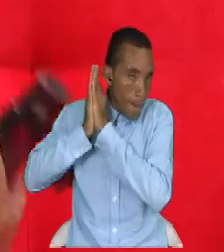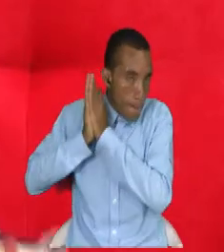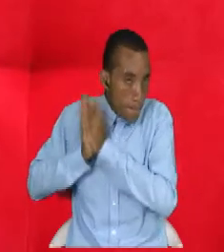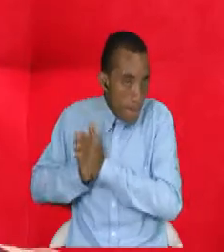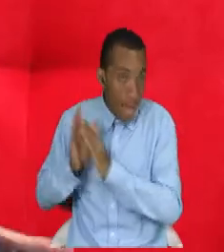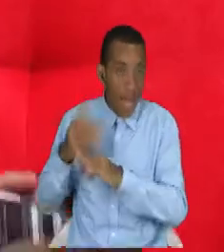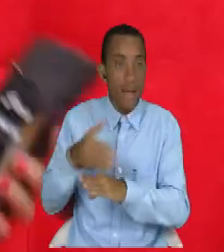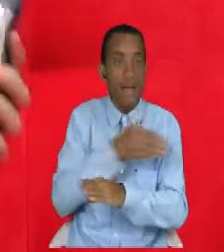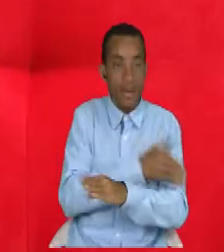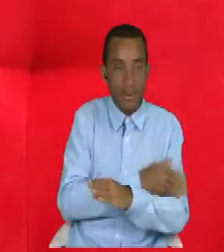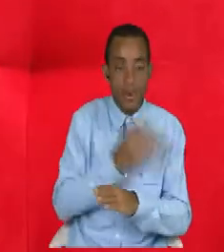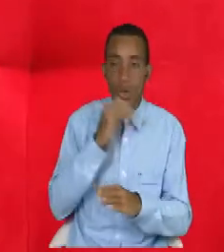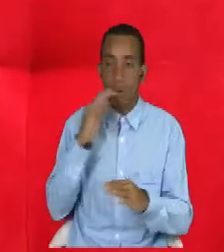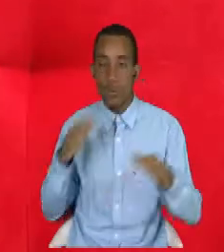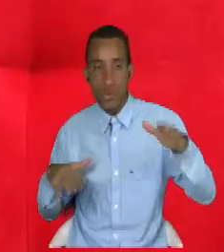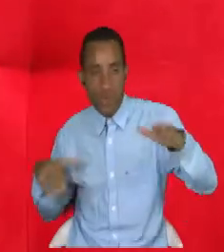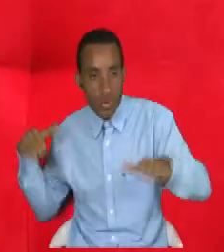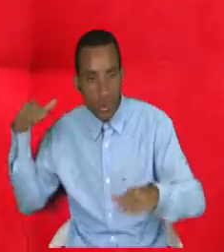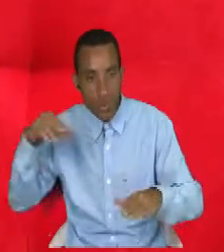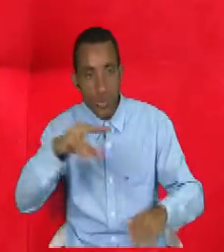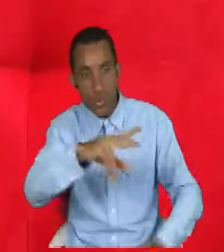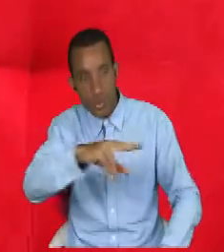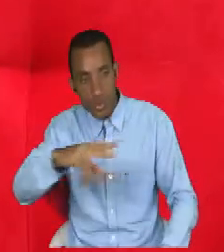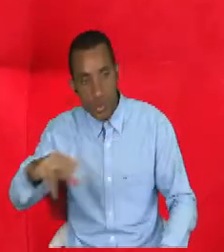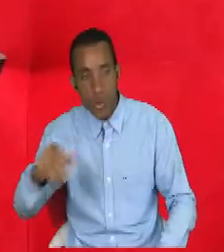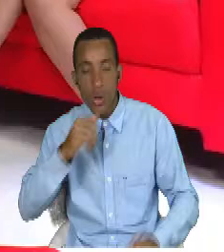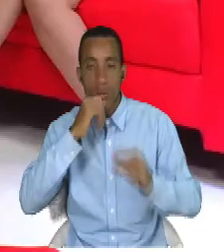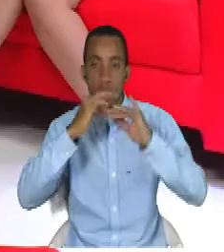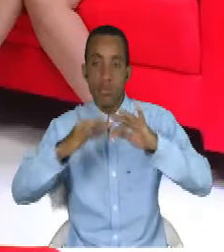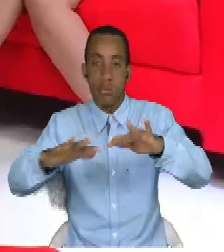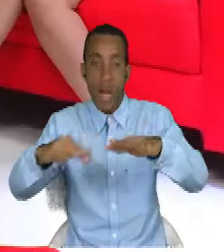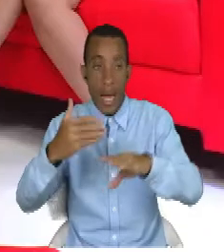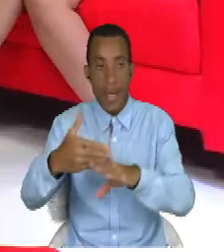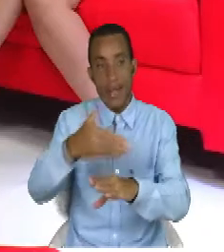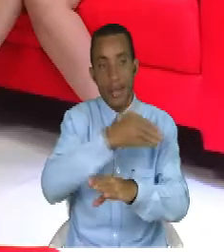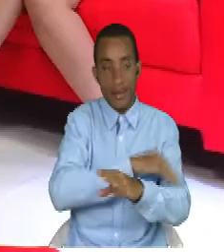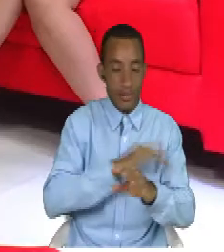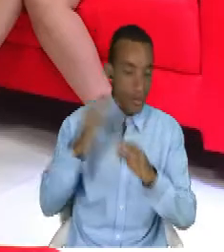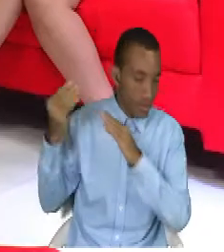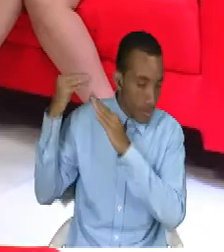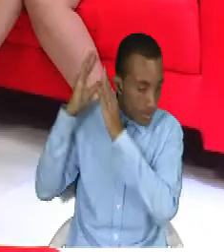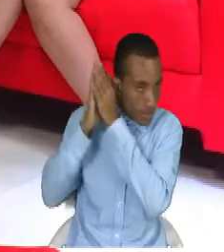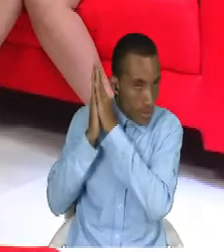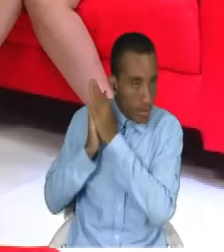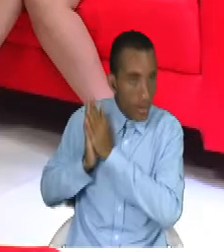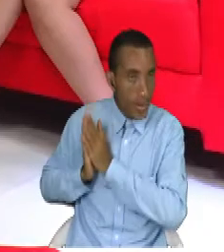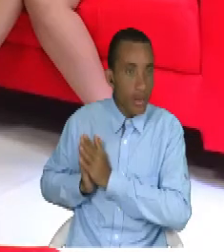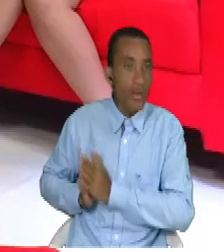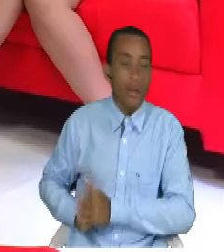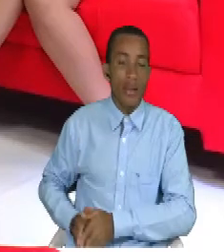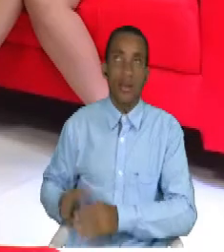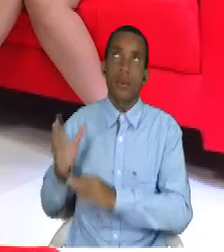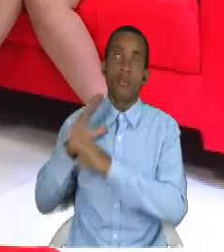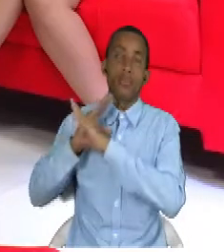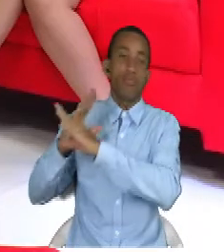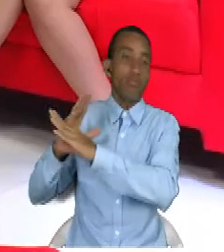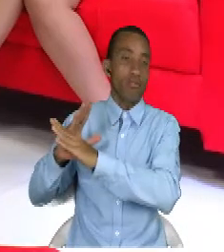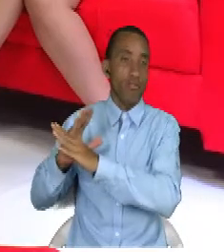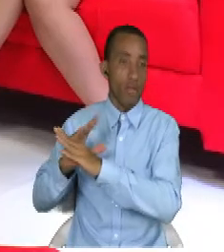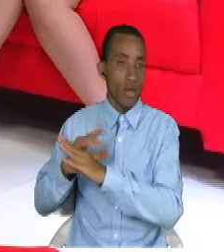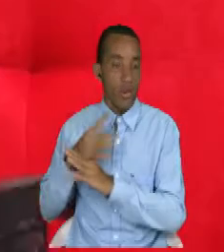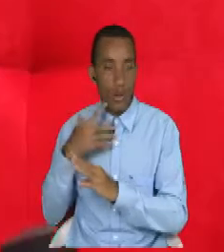de estar en el mar entonces es espectacular lo uso llevo usando ya varios meses y ha sido